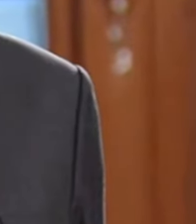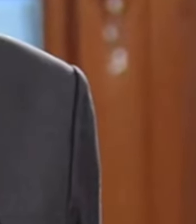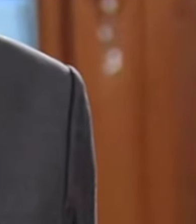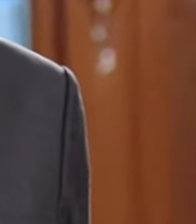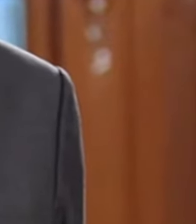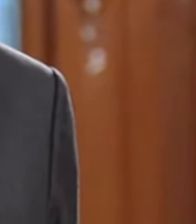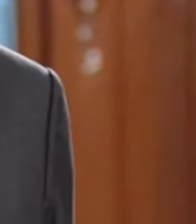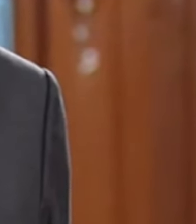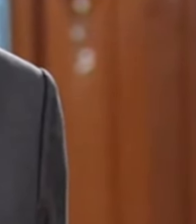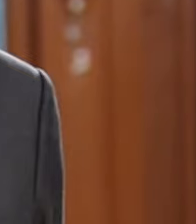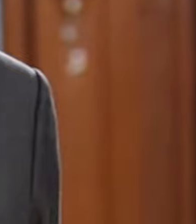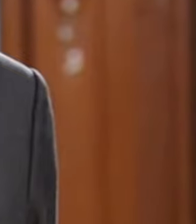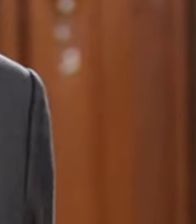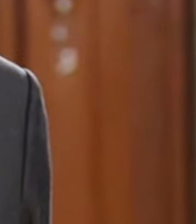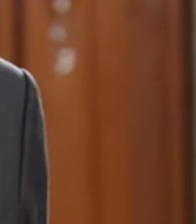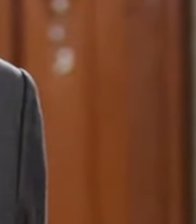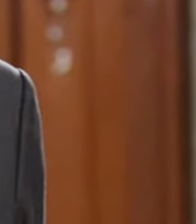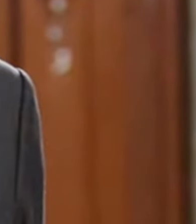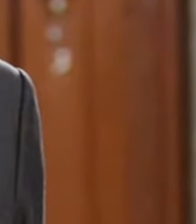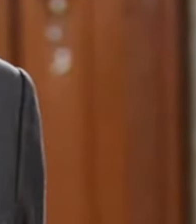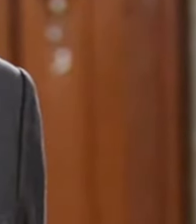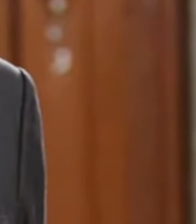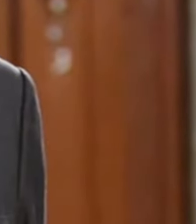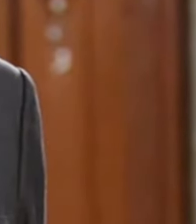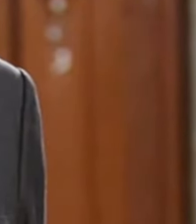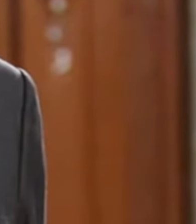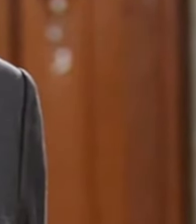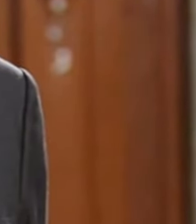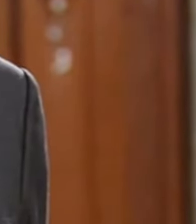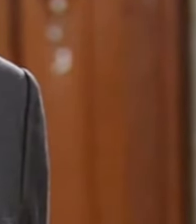cansados. Con ellos anduve